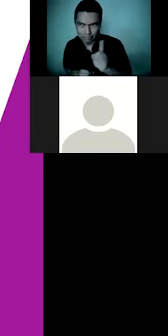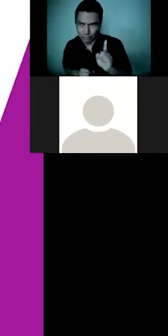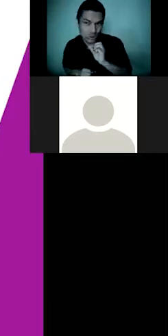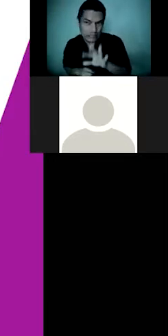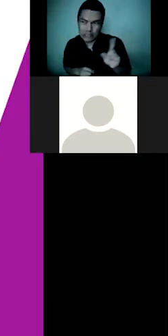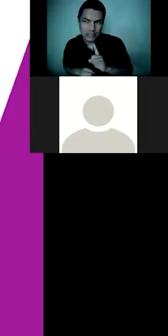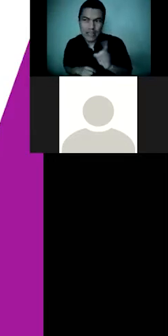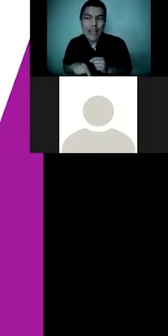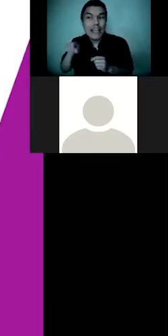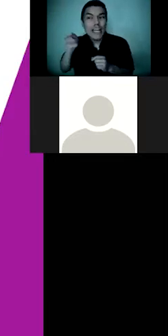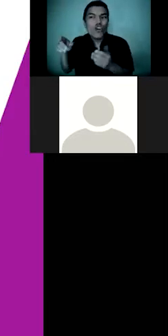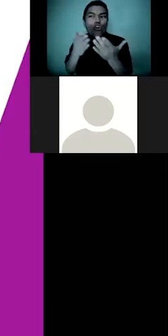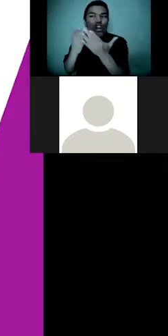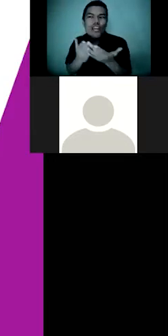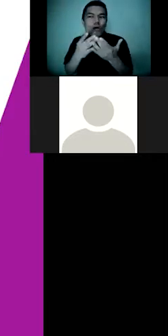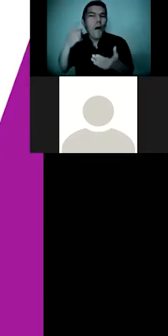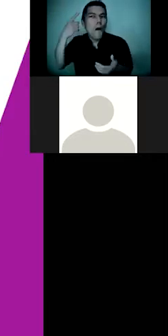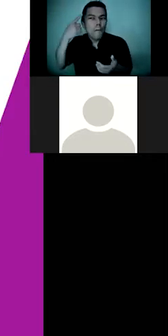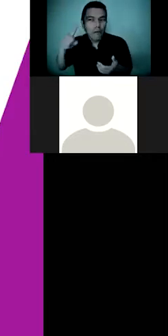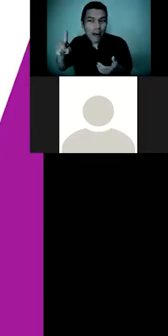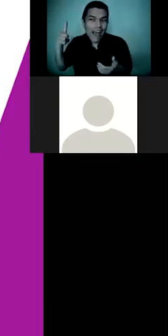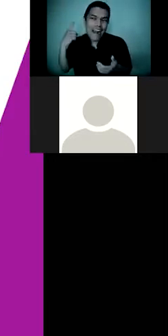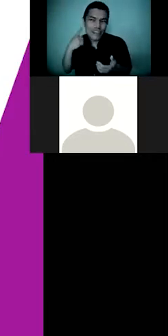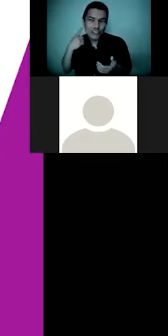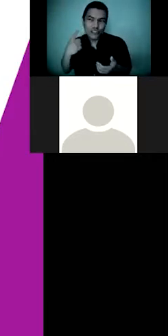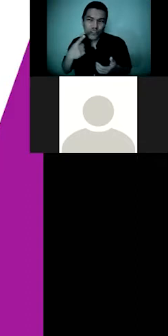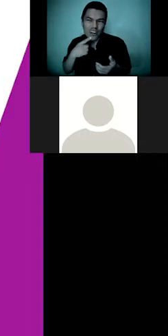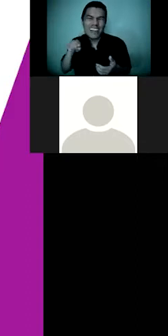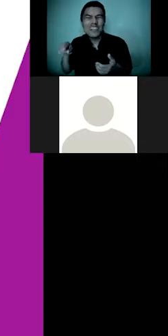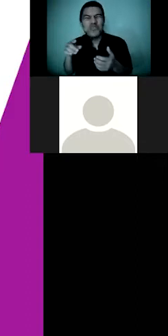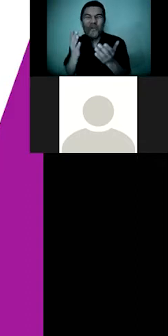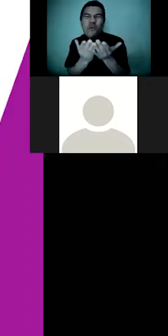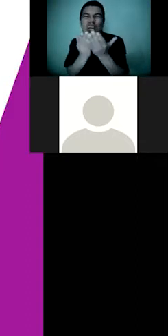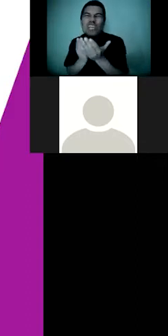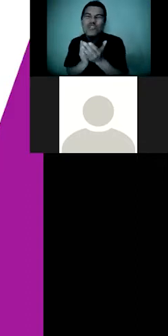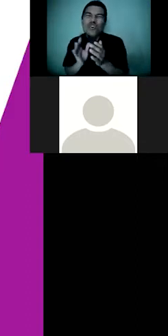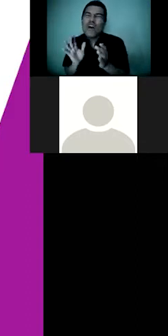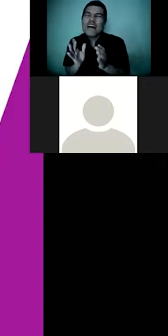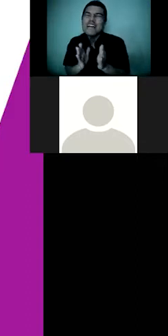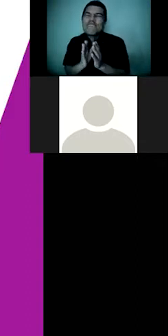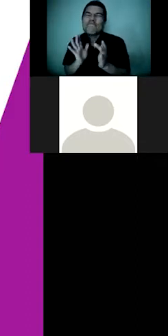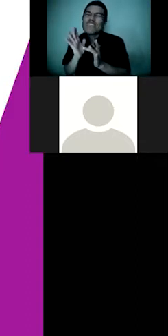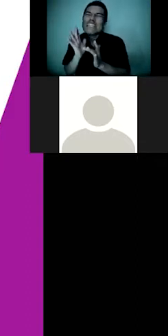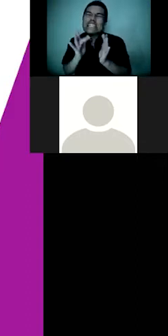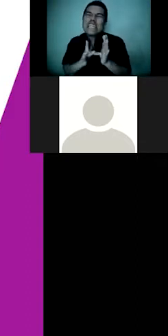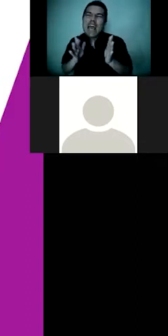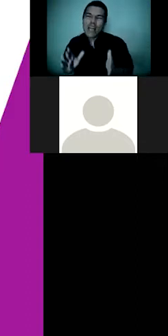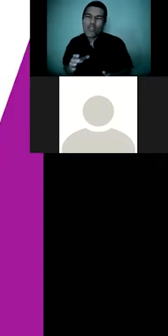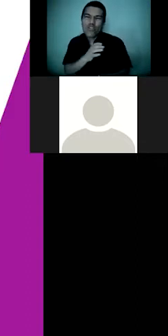colegio especial, no decía eso. Colegio para sordos. Era un